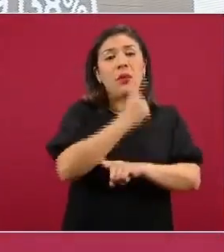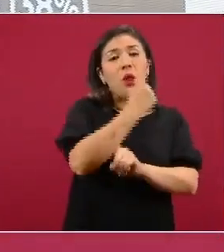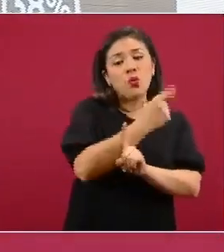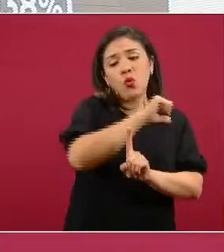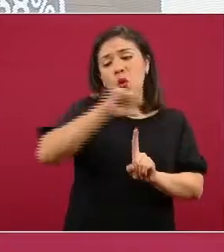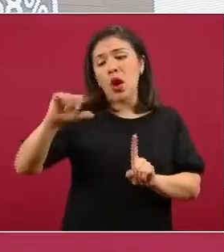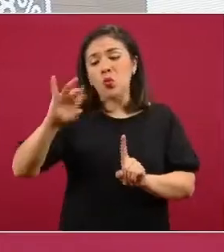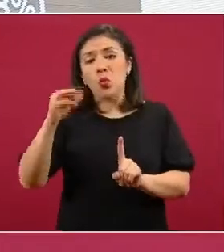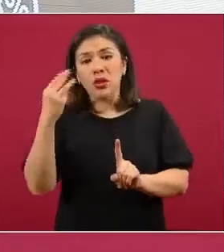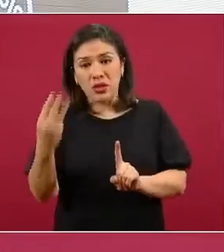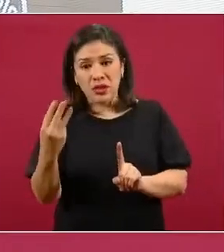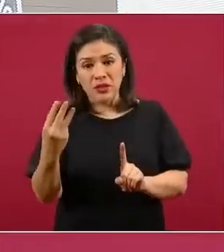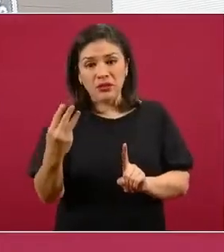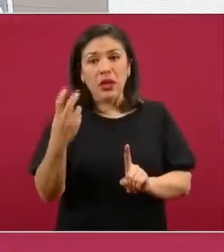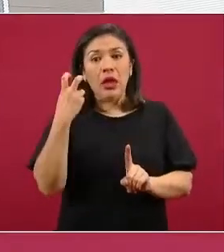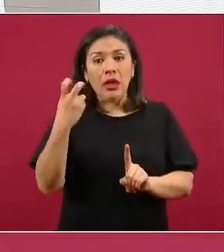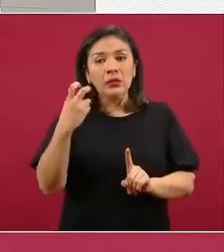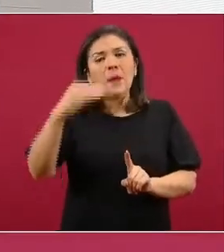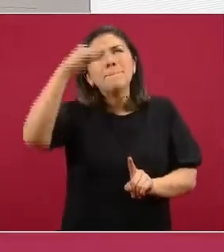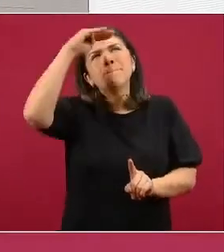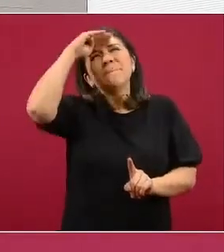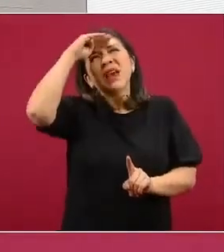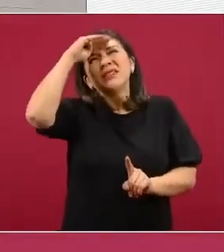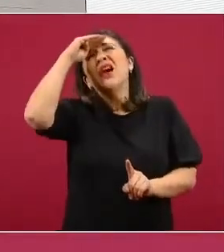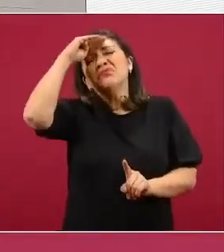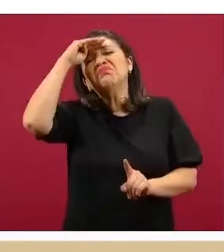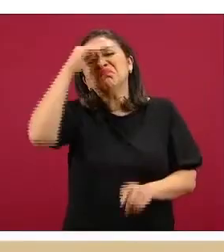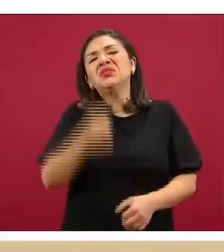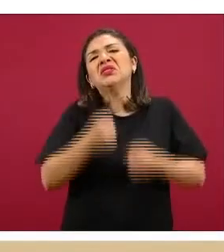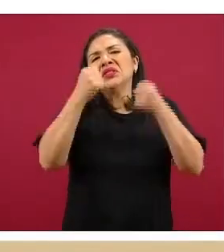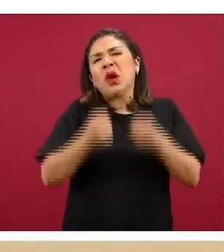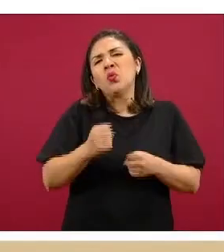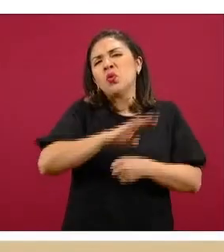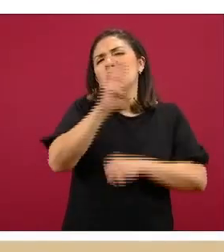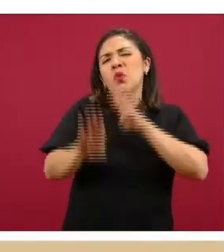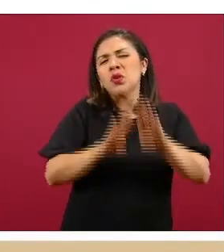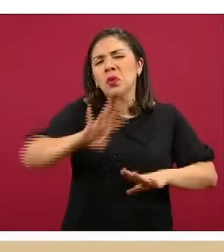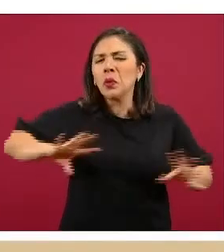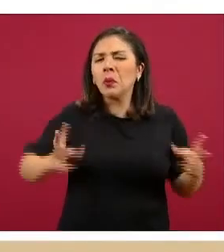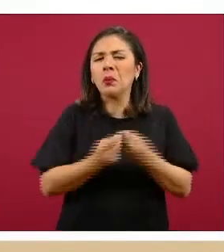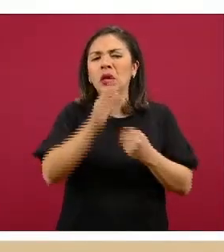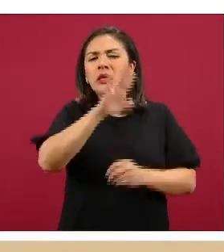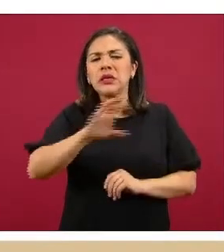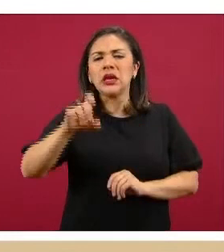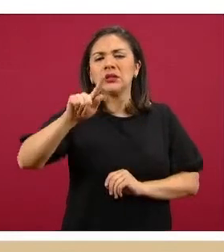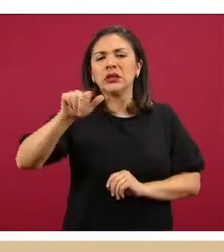43. Lo que se esperaba, de acuerdo a este promedio, era un total de